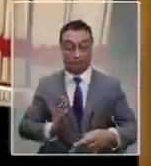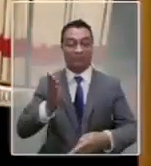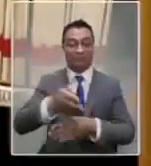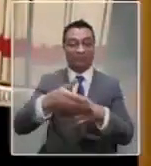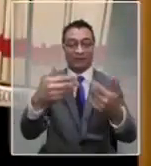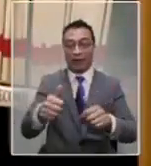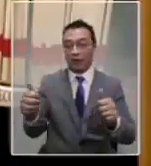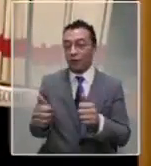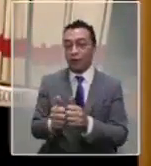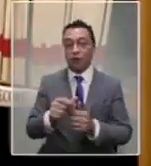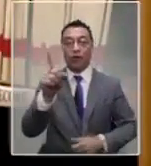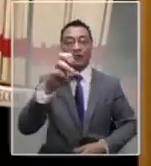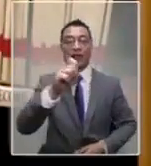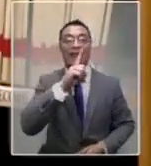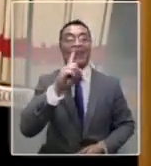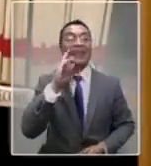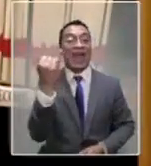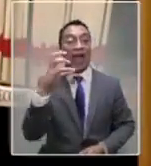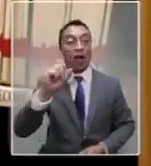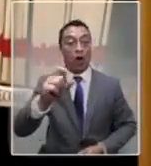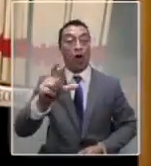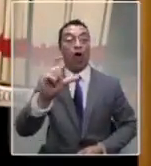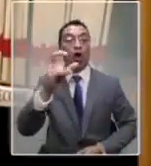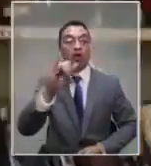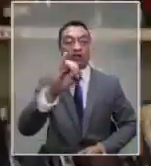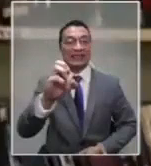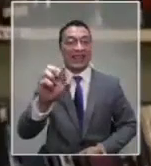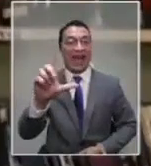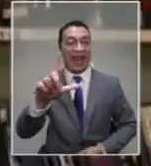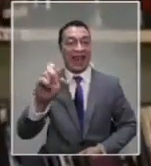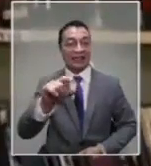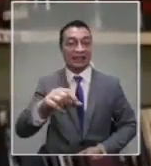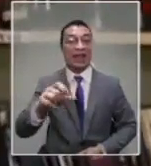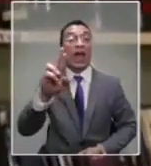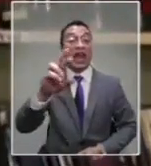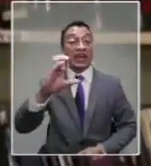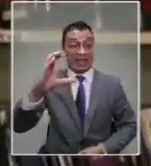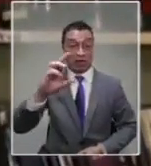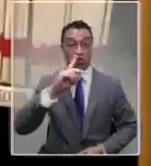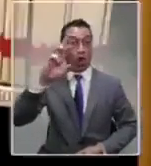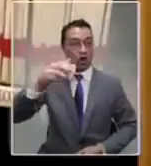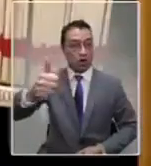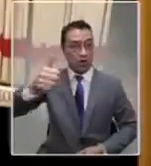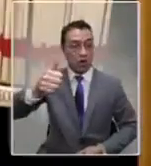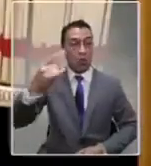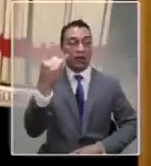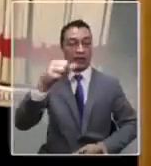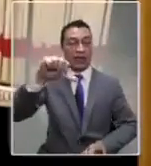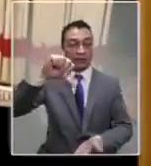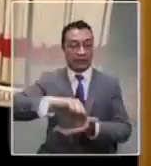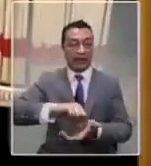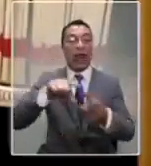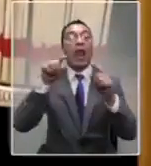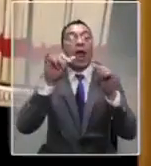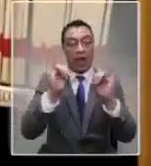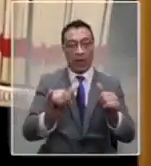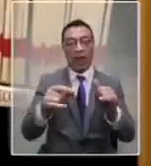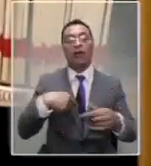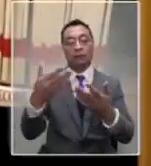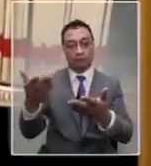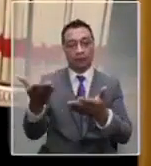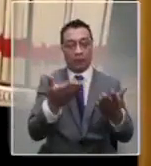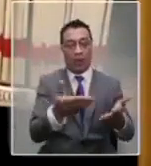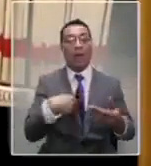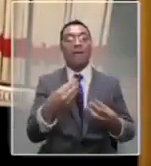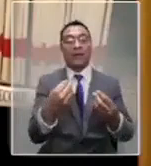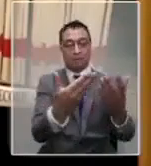Nos encontramos junto a Santiago González, rector de la Universidad Central, para hablar de este tema y, por supuesto, dar inicio al